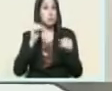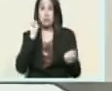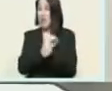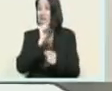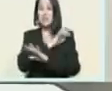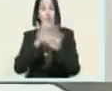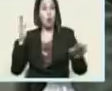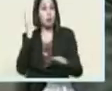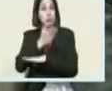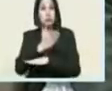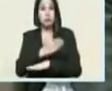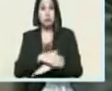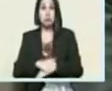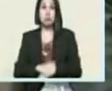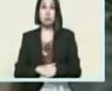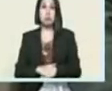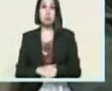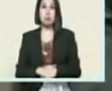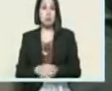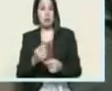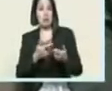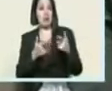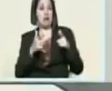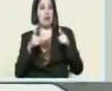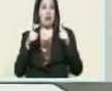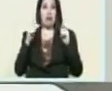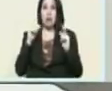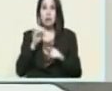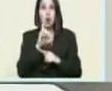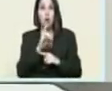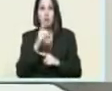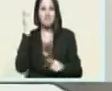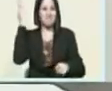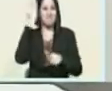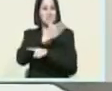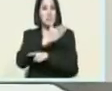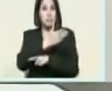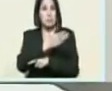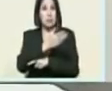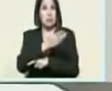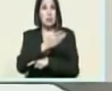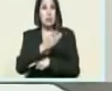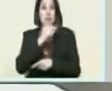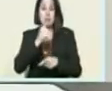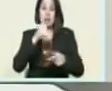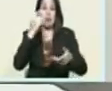¿Ok? No permitamos, castiguemos con fiereza al que trata de